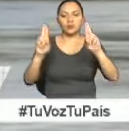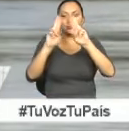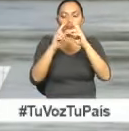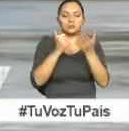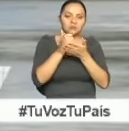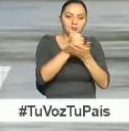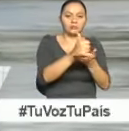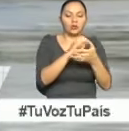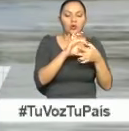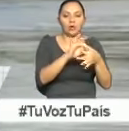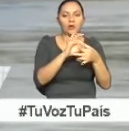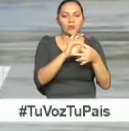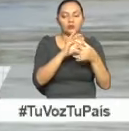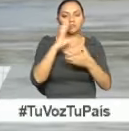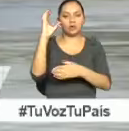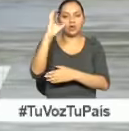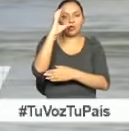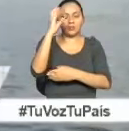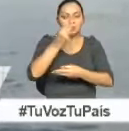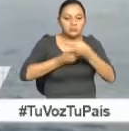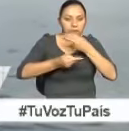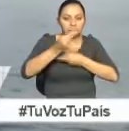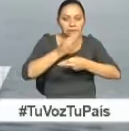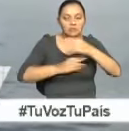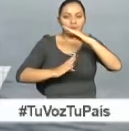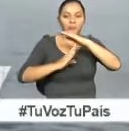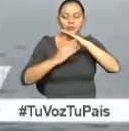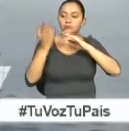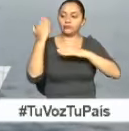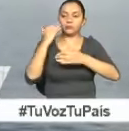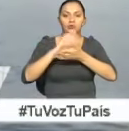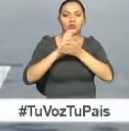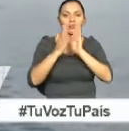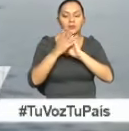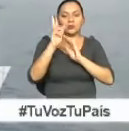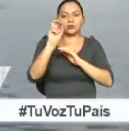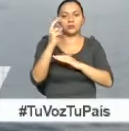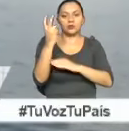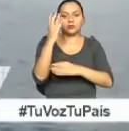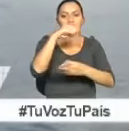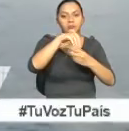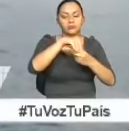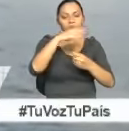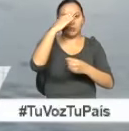con el gobierno de Colombia, que negocia la paz con las FARC desde noviembre de 2012 en Cuba.